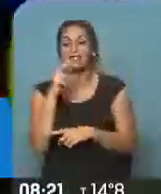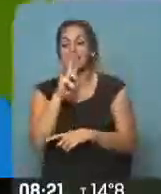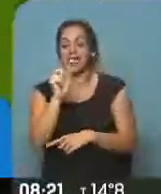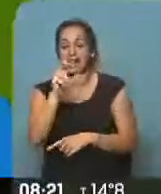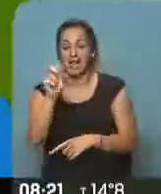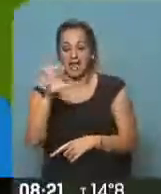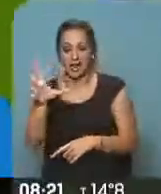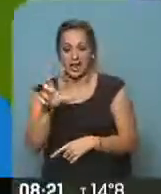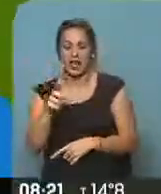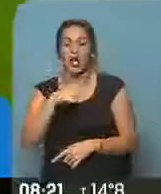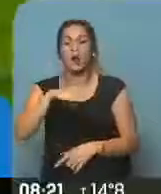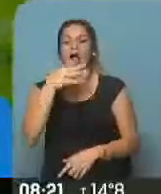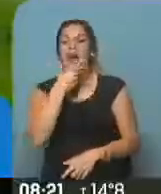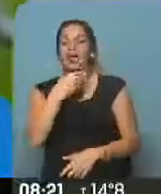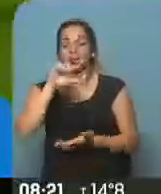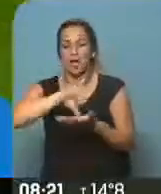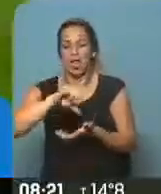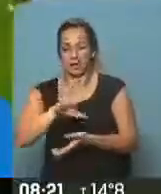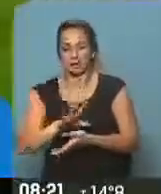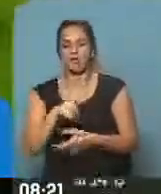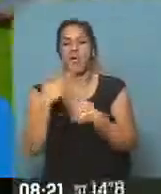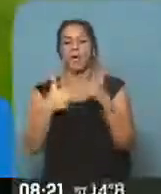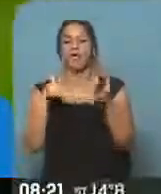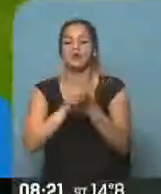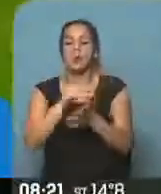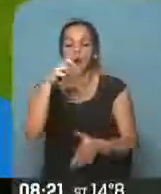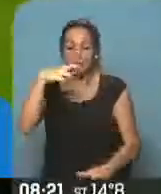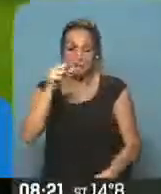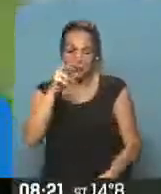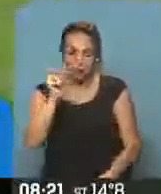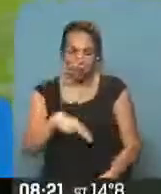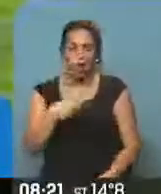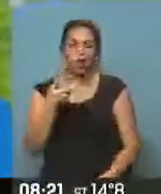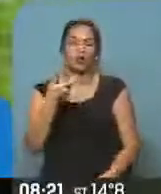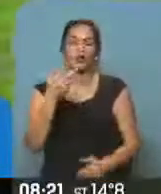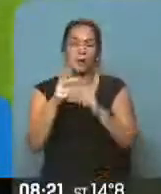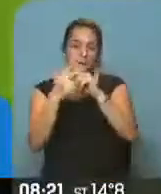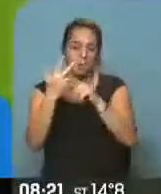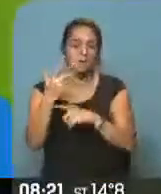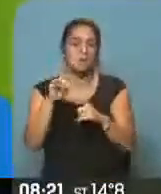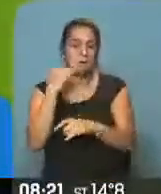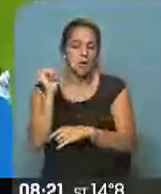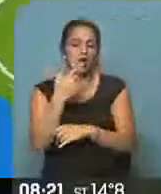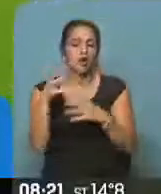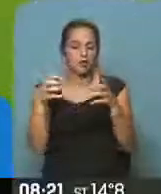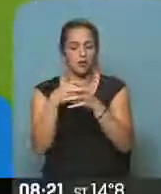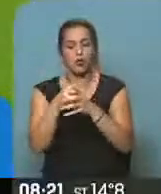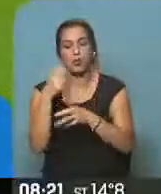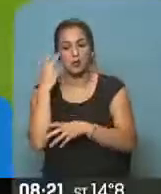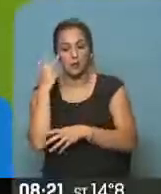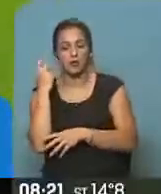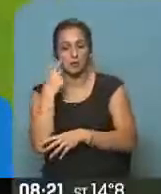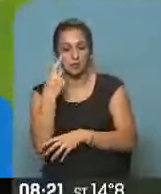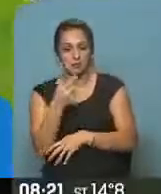en la mismísima Jerusalén. Lo que hablábamos de Pavón, de Lanzini, de Lo Celso, los mejores para con Messi. Aquí Pavón, una individual